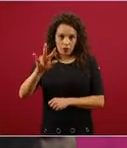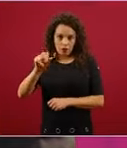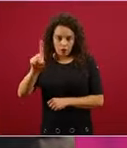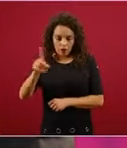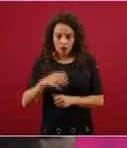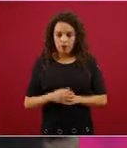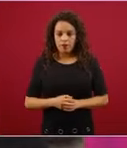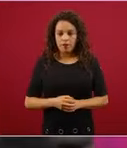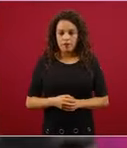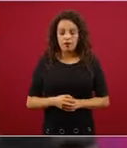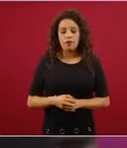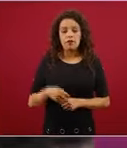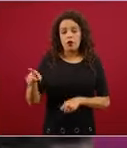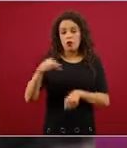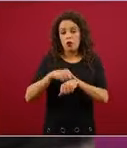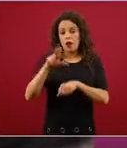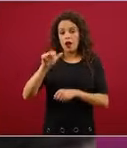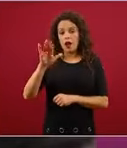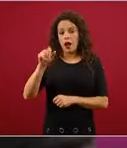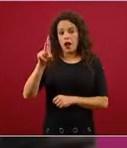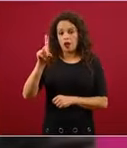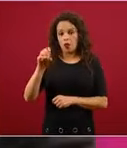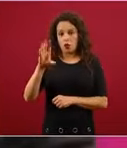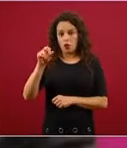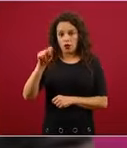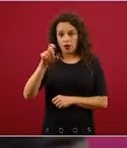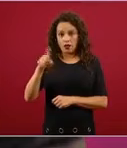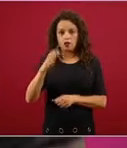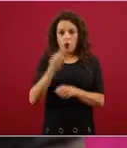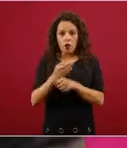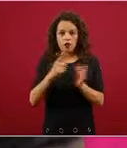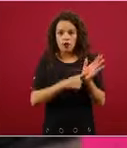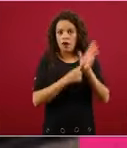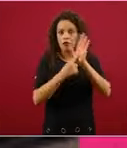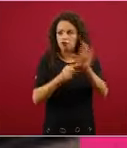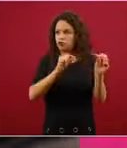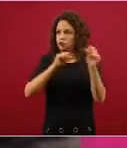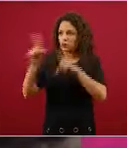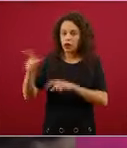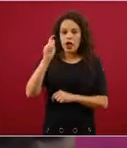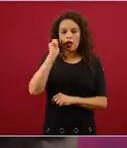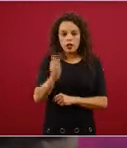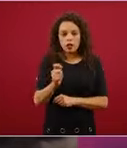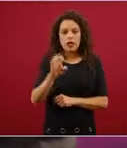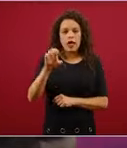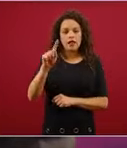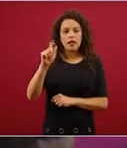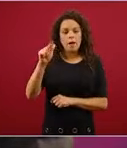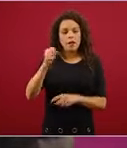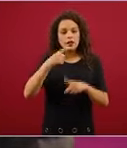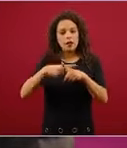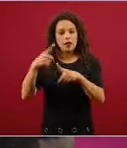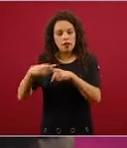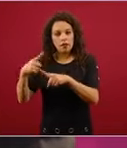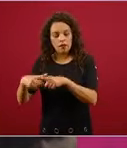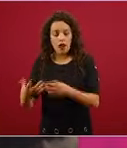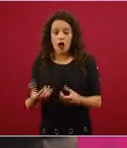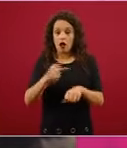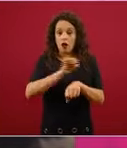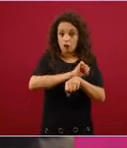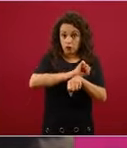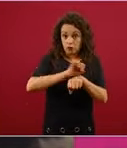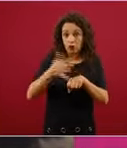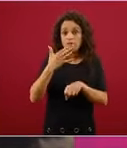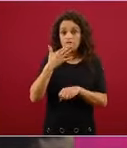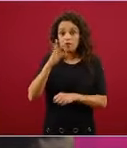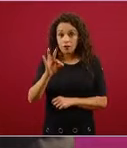doctor Ricardo Cortés las distintas etapas. El COVID leve, que es la manifestación de 8